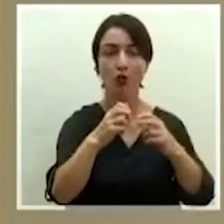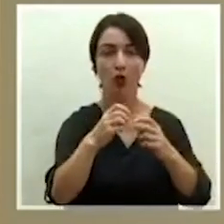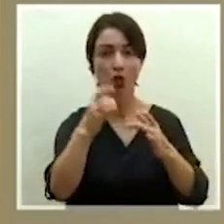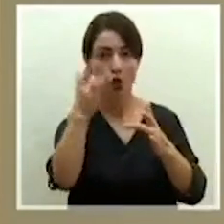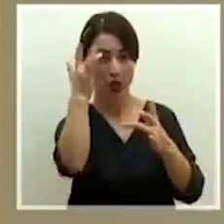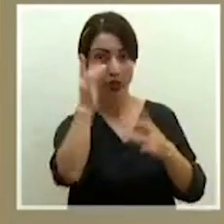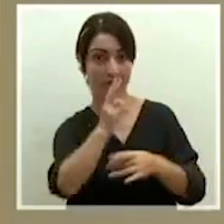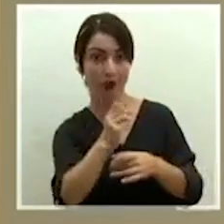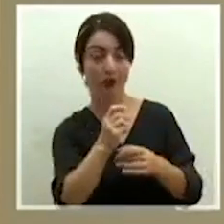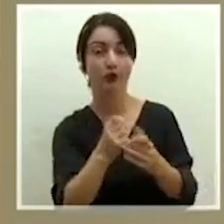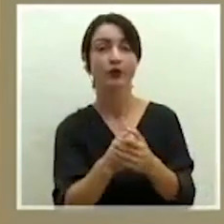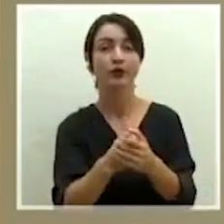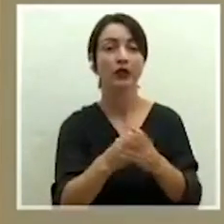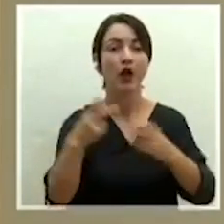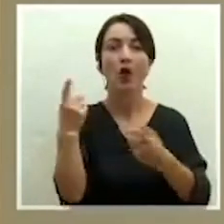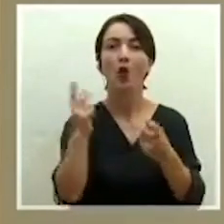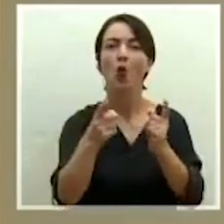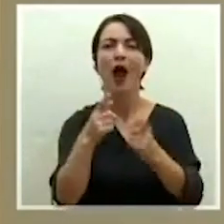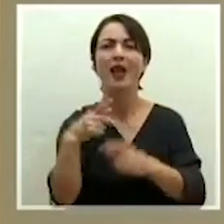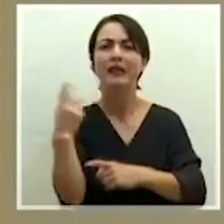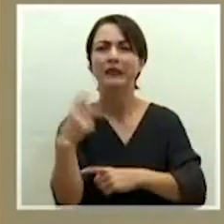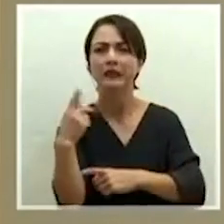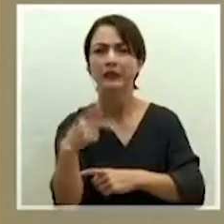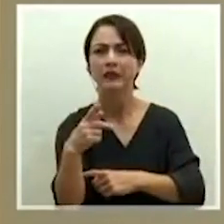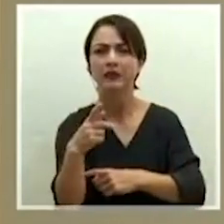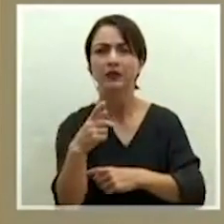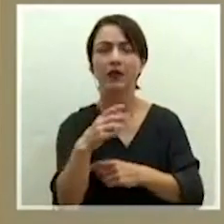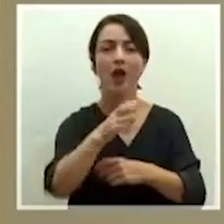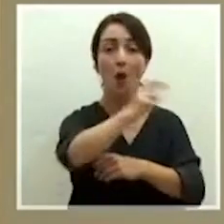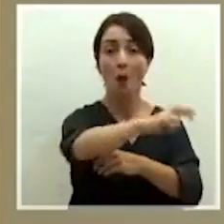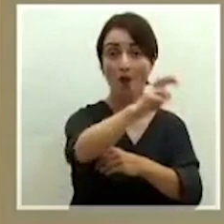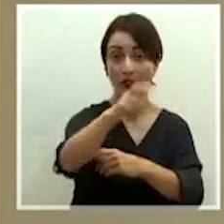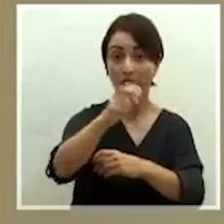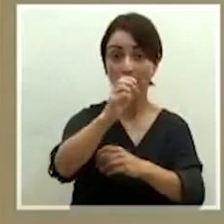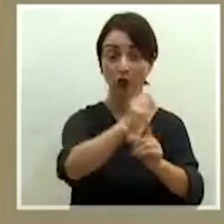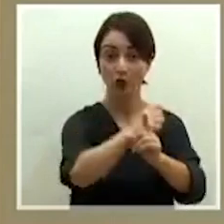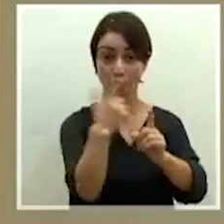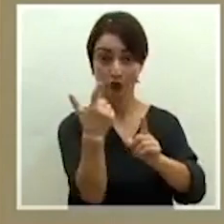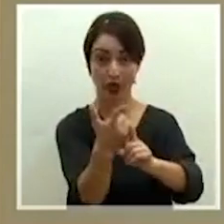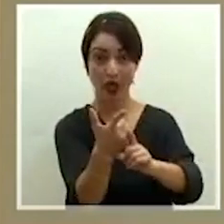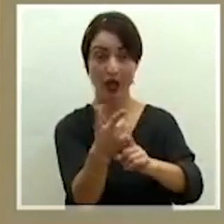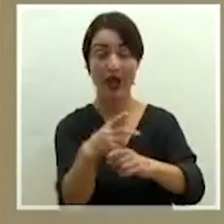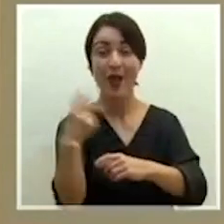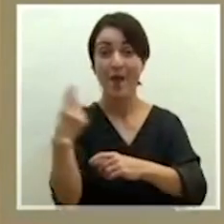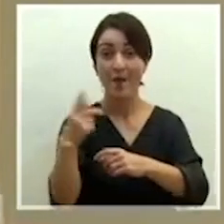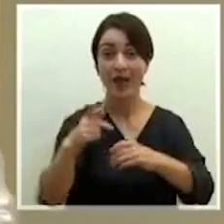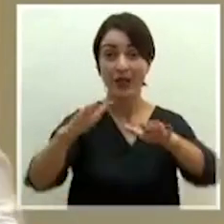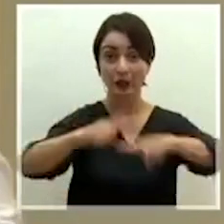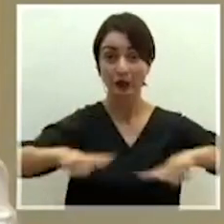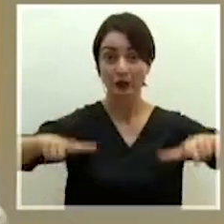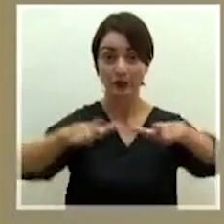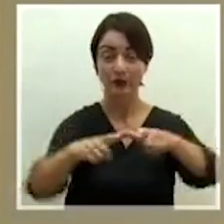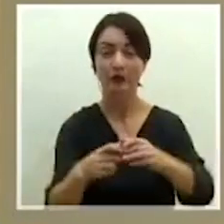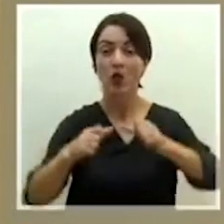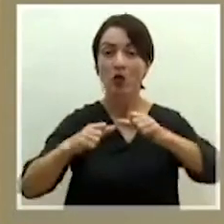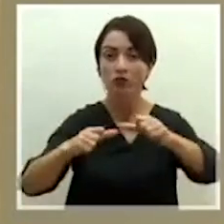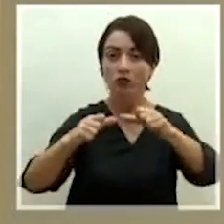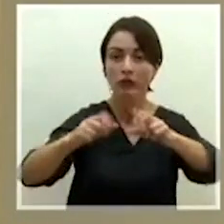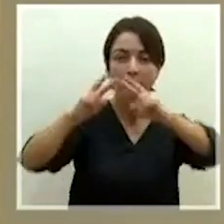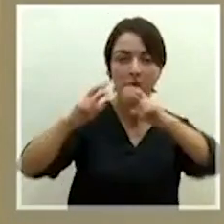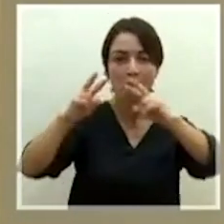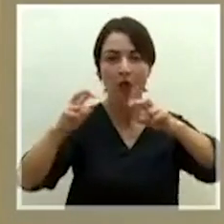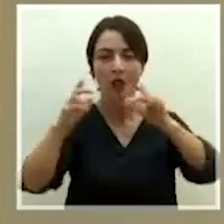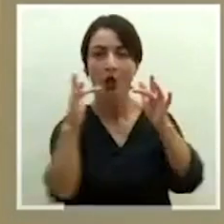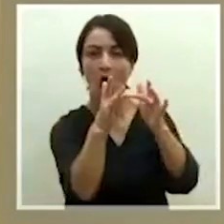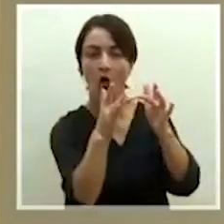de riesgos, que incluye también movilizaciones sociales, riesgos demográficos y un seguimiento estricto de los